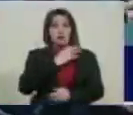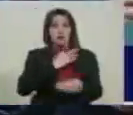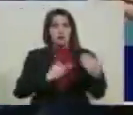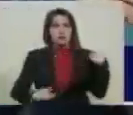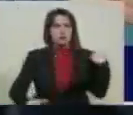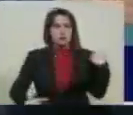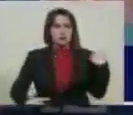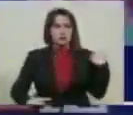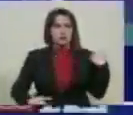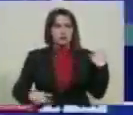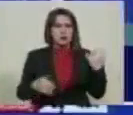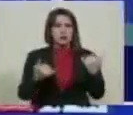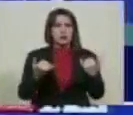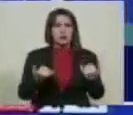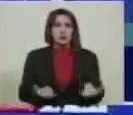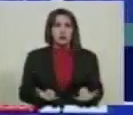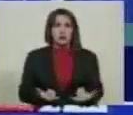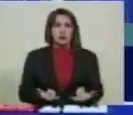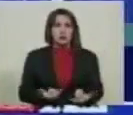Ya